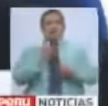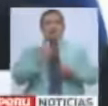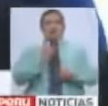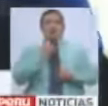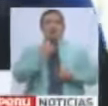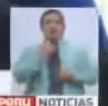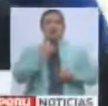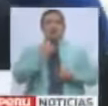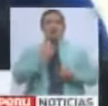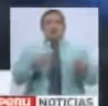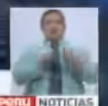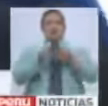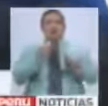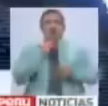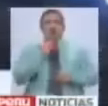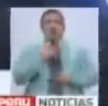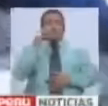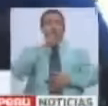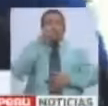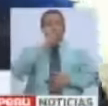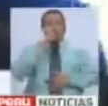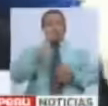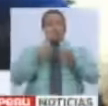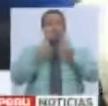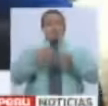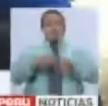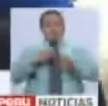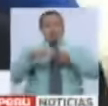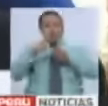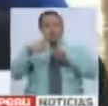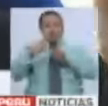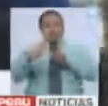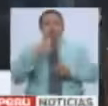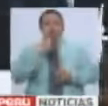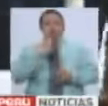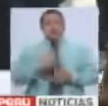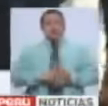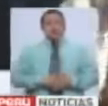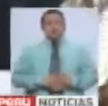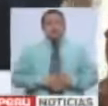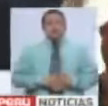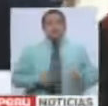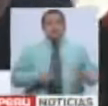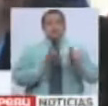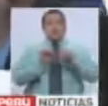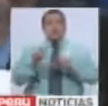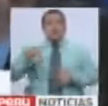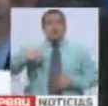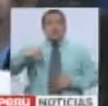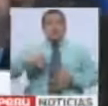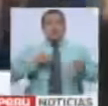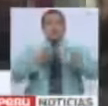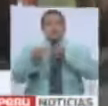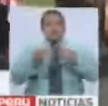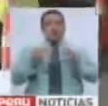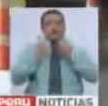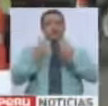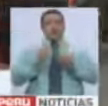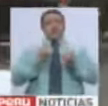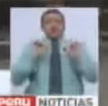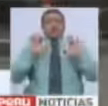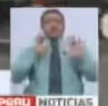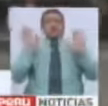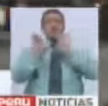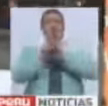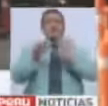ser el plata y con la parte de abajo con las distintas líneas en distintos colores. Por otro lado, el burgomaestre también se refirió al